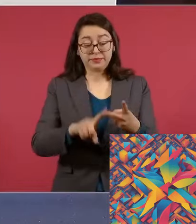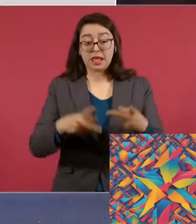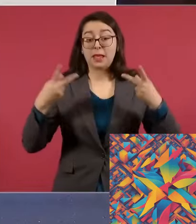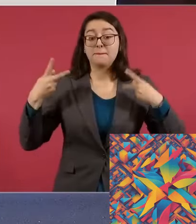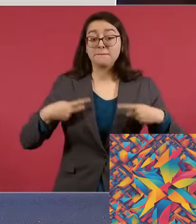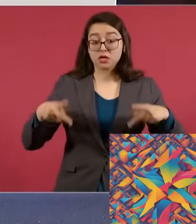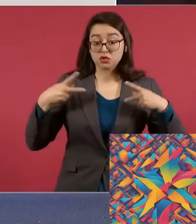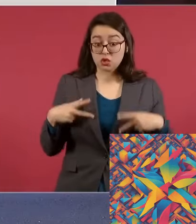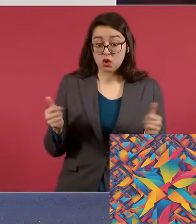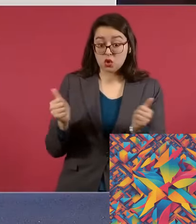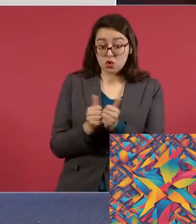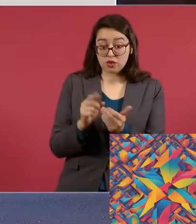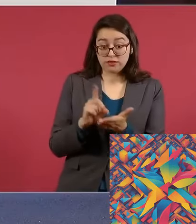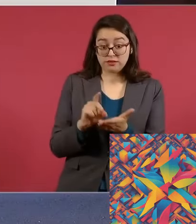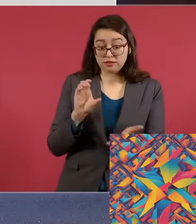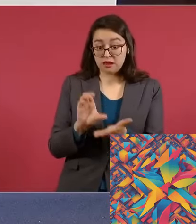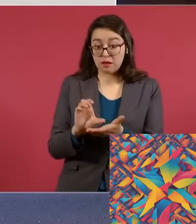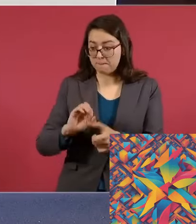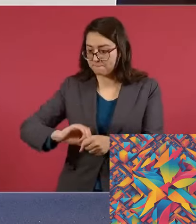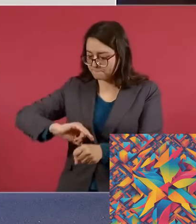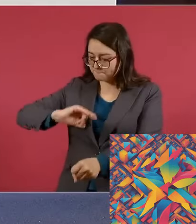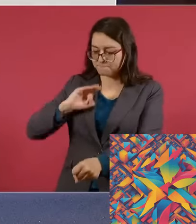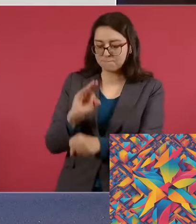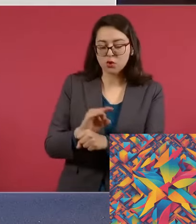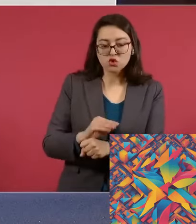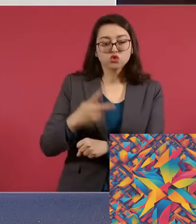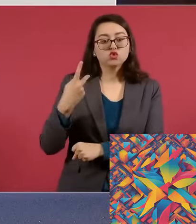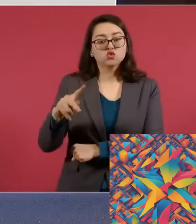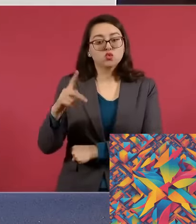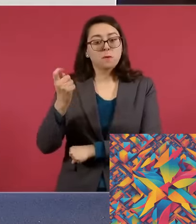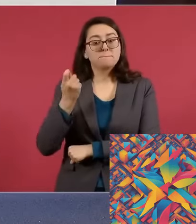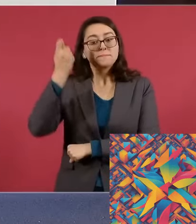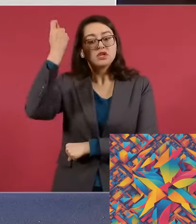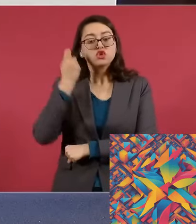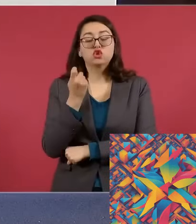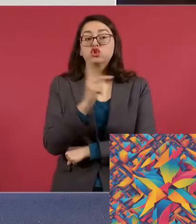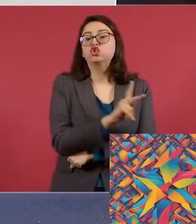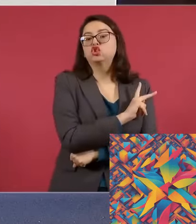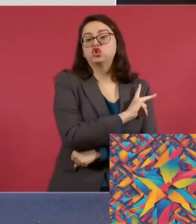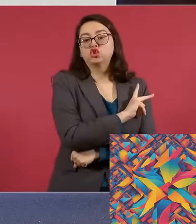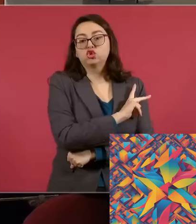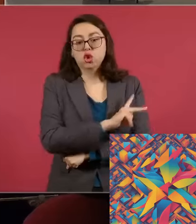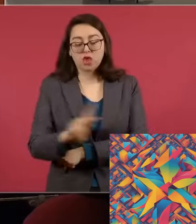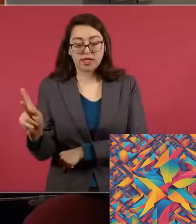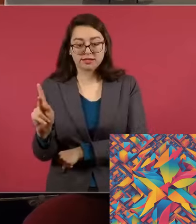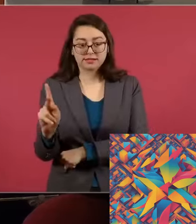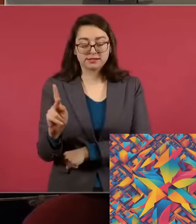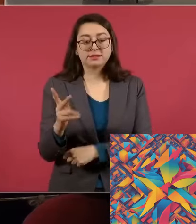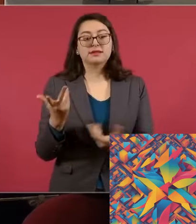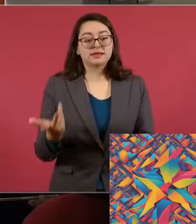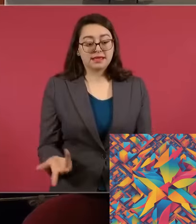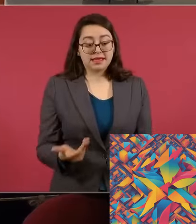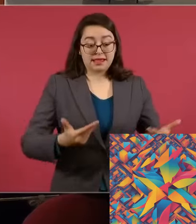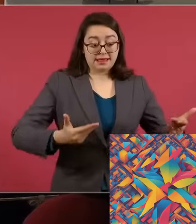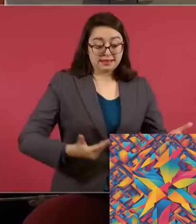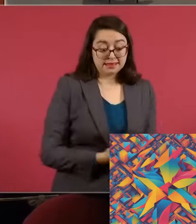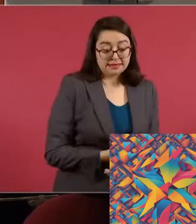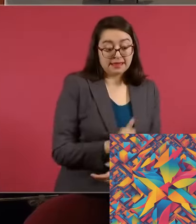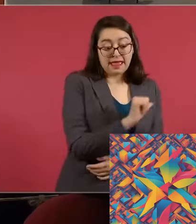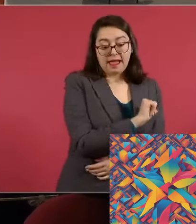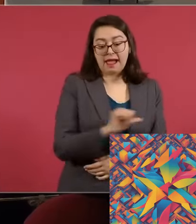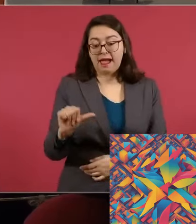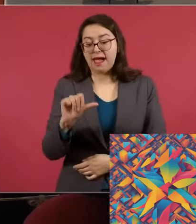En este episodio reciente de La Política Mexicana, el presidente Andrés Manuel López Obrador se encuentra en el ojo del huracán, enfrentando acusaciones